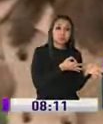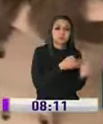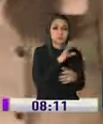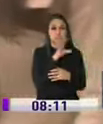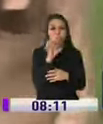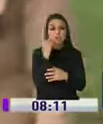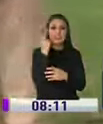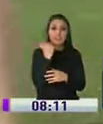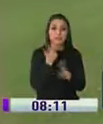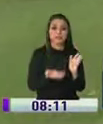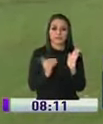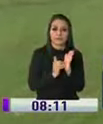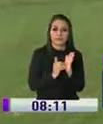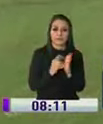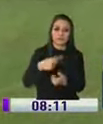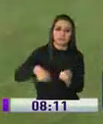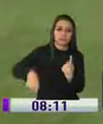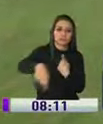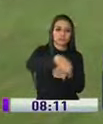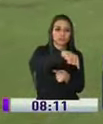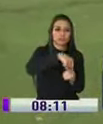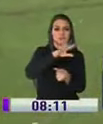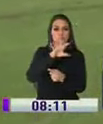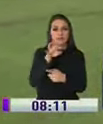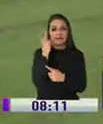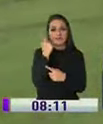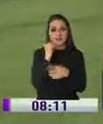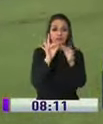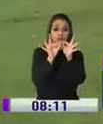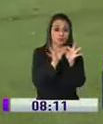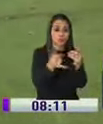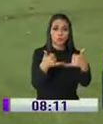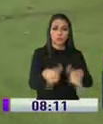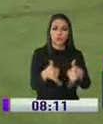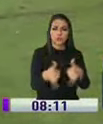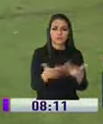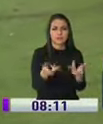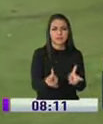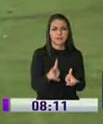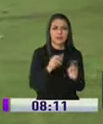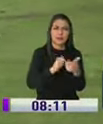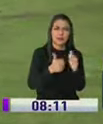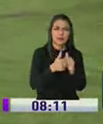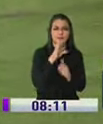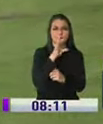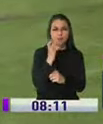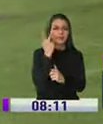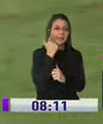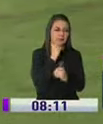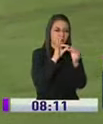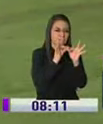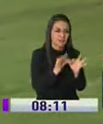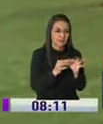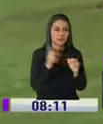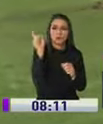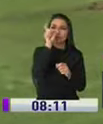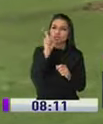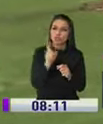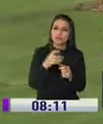volvemos al mismo punto, y el mantenimiento de los juegos infantiles, sí, igual, entramos cada 50 días dando el mantenimiento de lo que es limpieza de grafitis